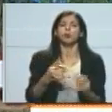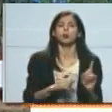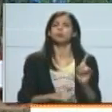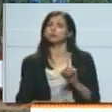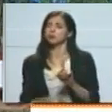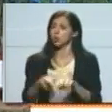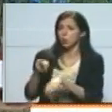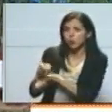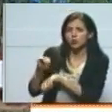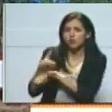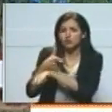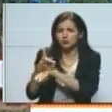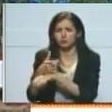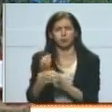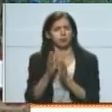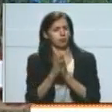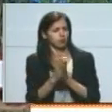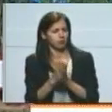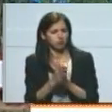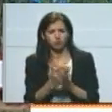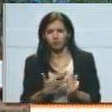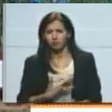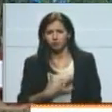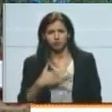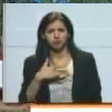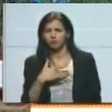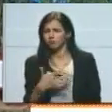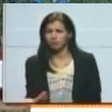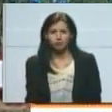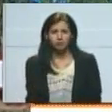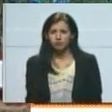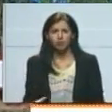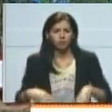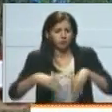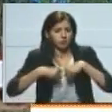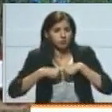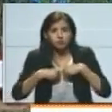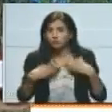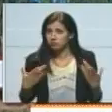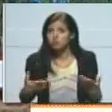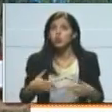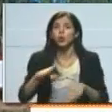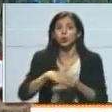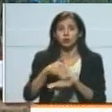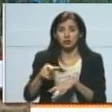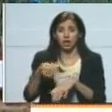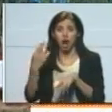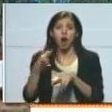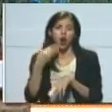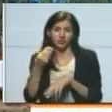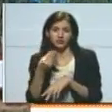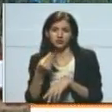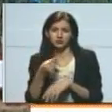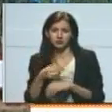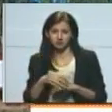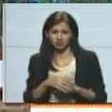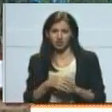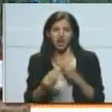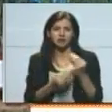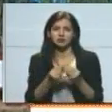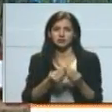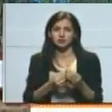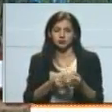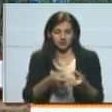Tengan un poquito de coraje de asumir. Ese niño iba a lanzar con una cosa